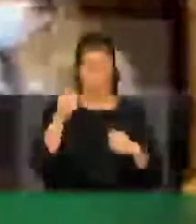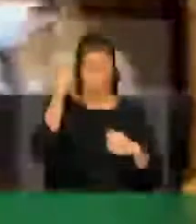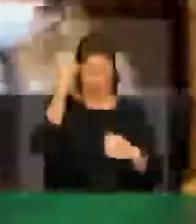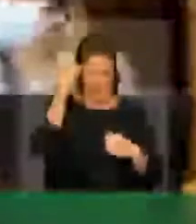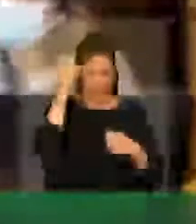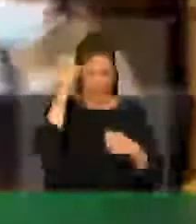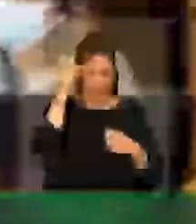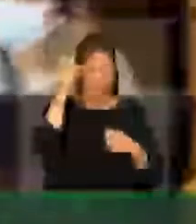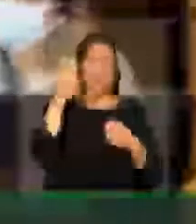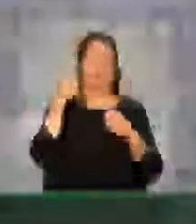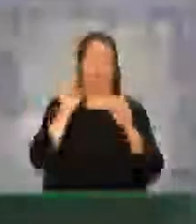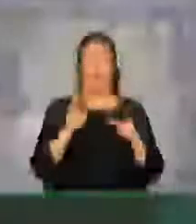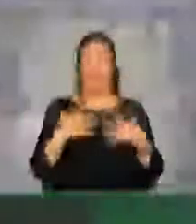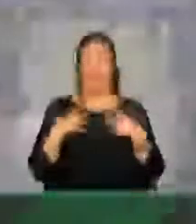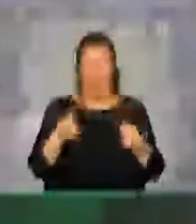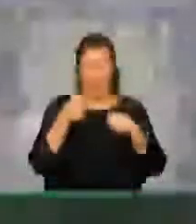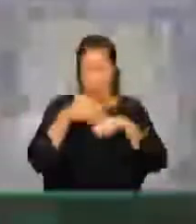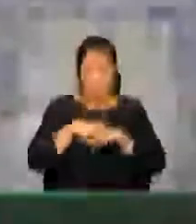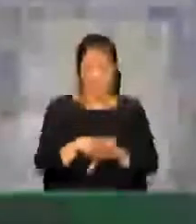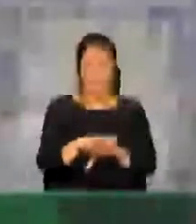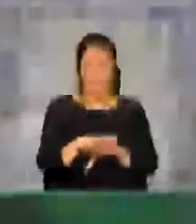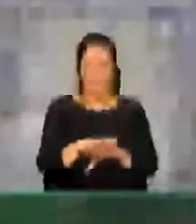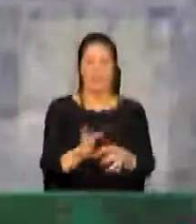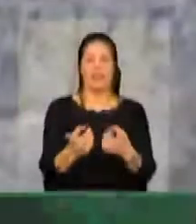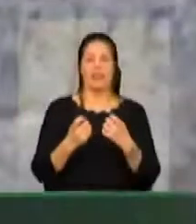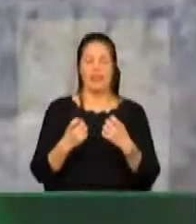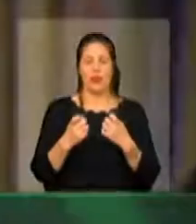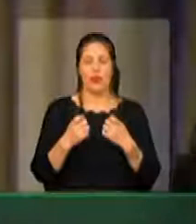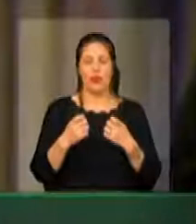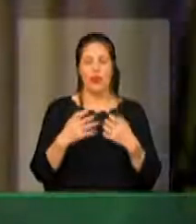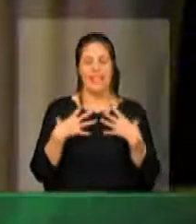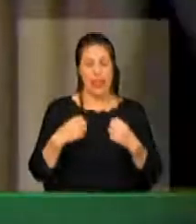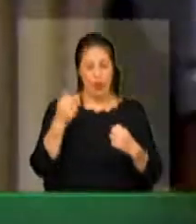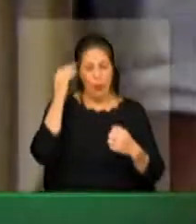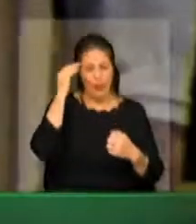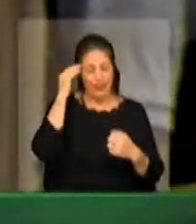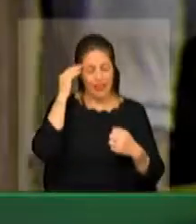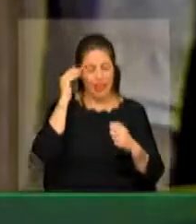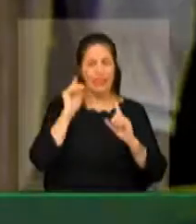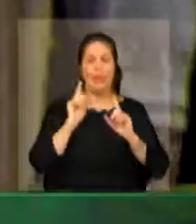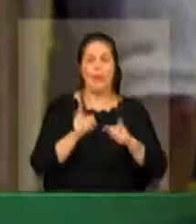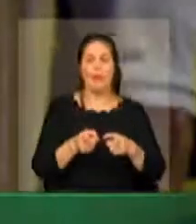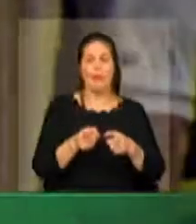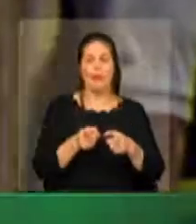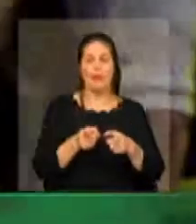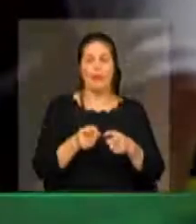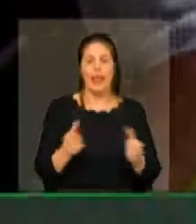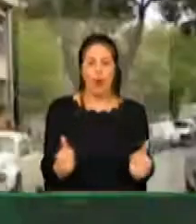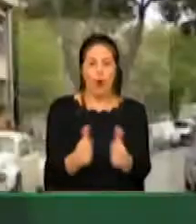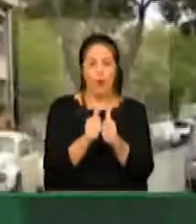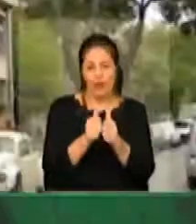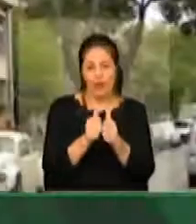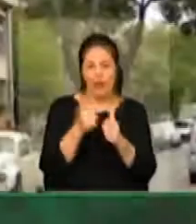salud integral, parados en la necesidad de la salud mental, pero parados desde la salud, en esto de acompañar